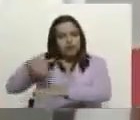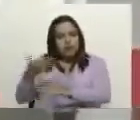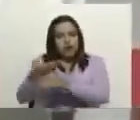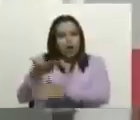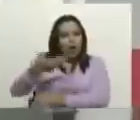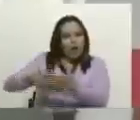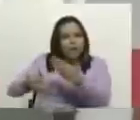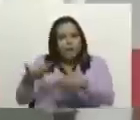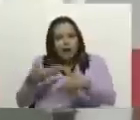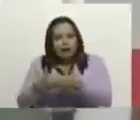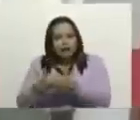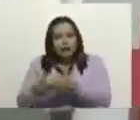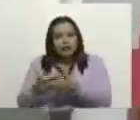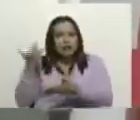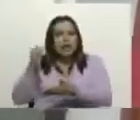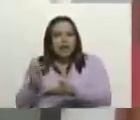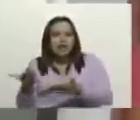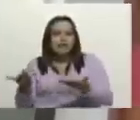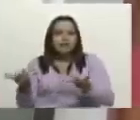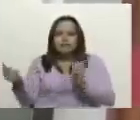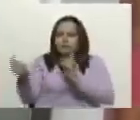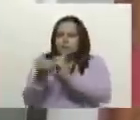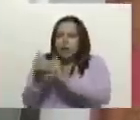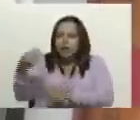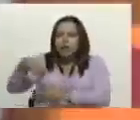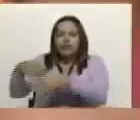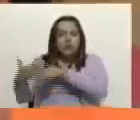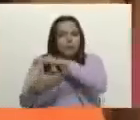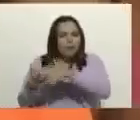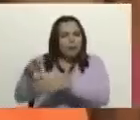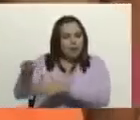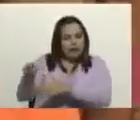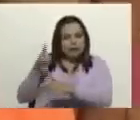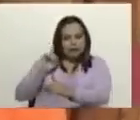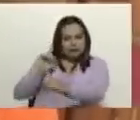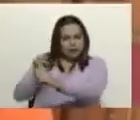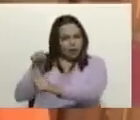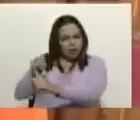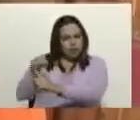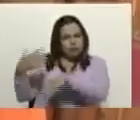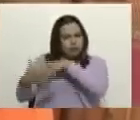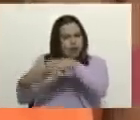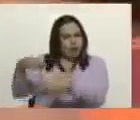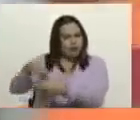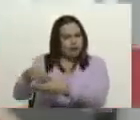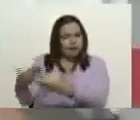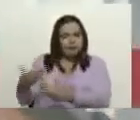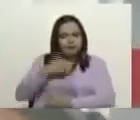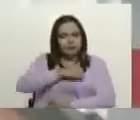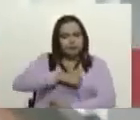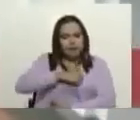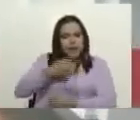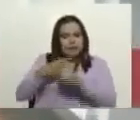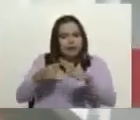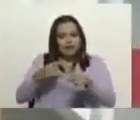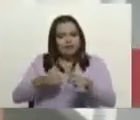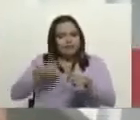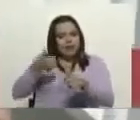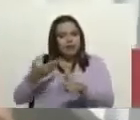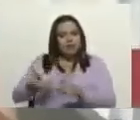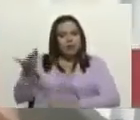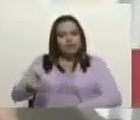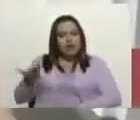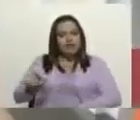comparte, aparece entonces involucrado en estos hechos, por supuesto es lamentable, pero por encima está la patria, está